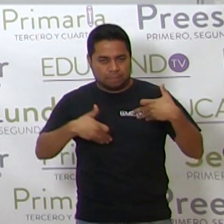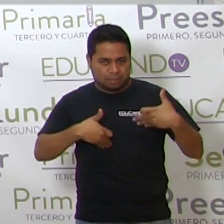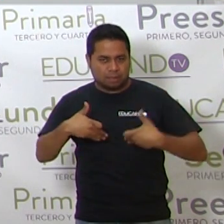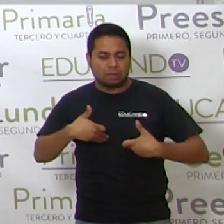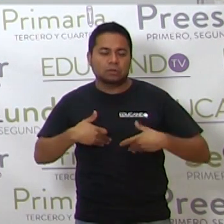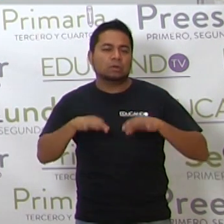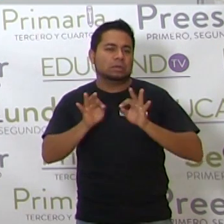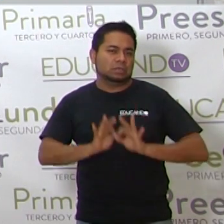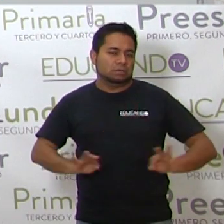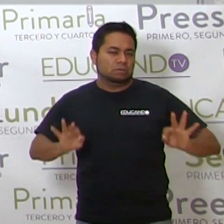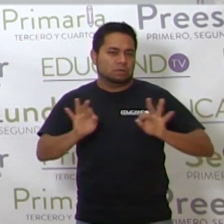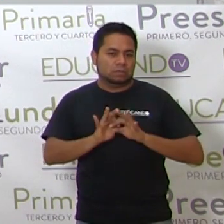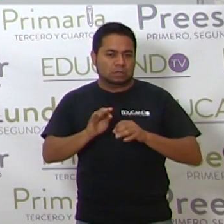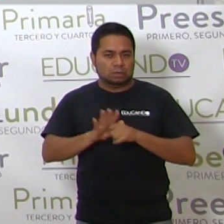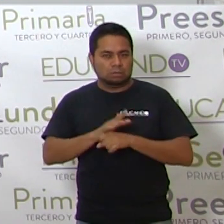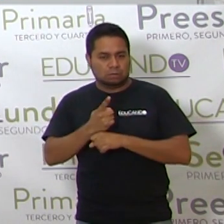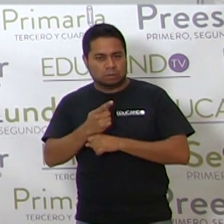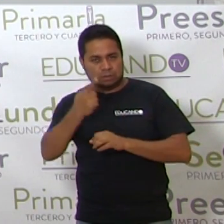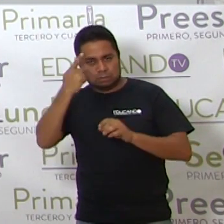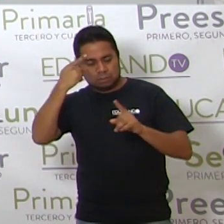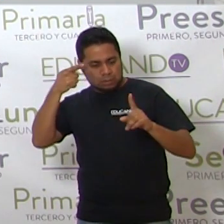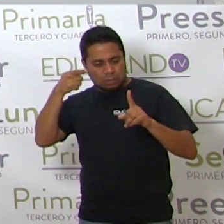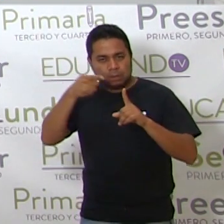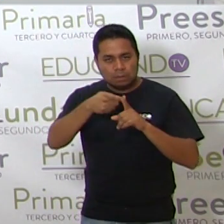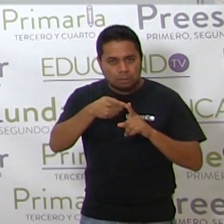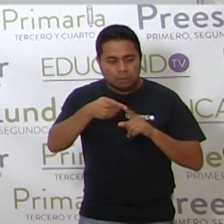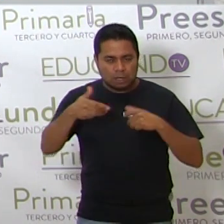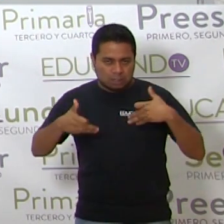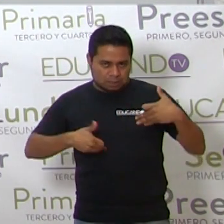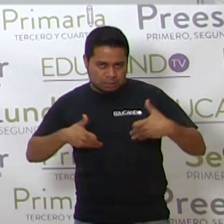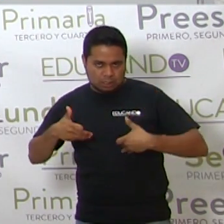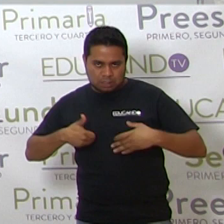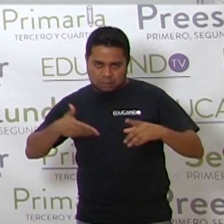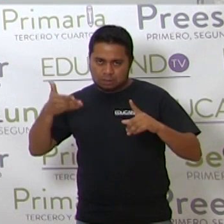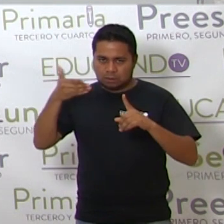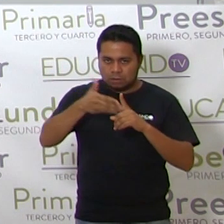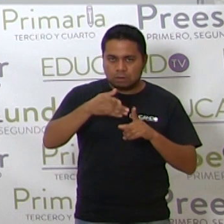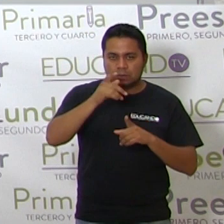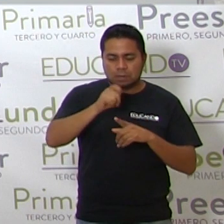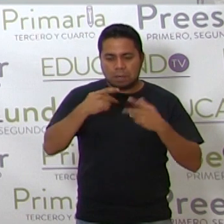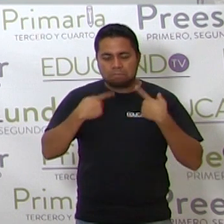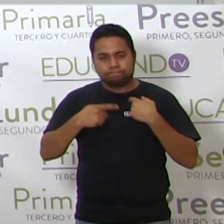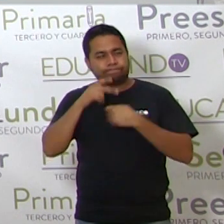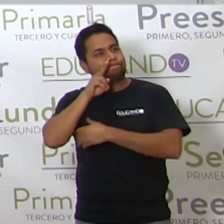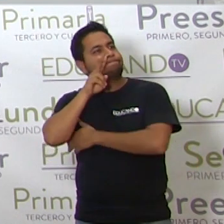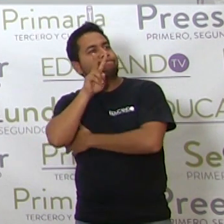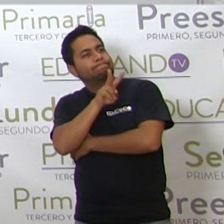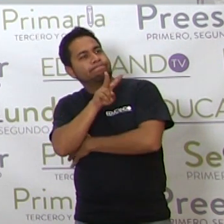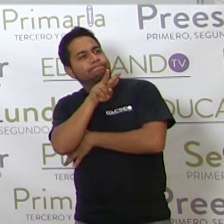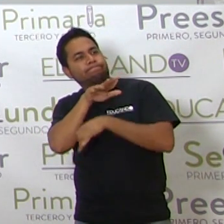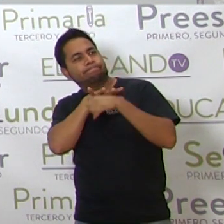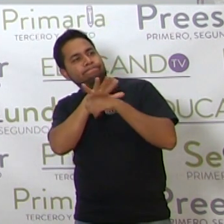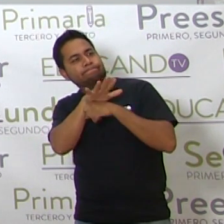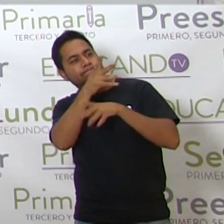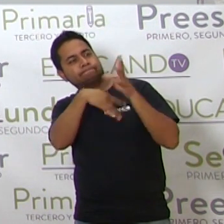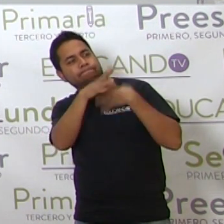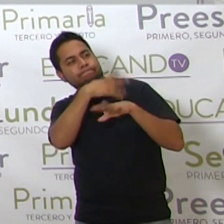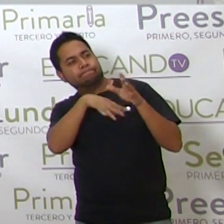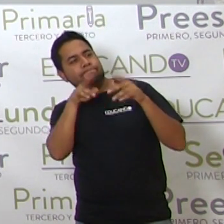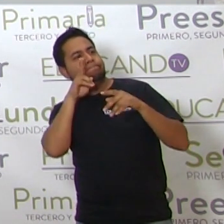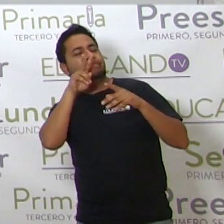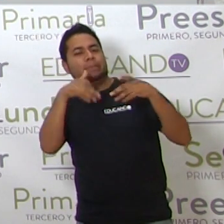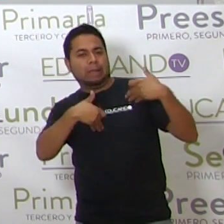porque es a quién va dirigida la obra es el receptor de la información